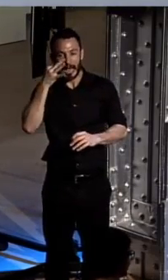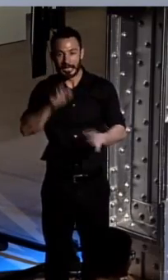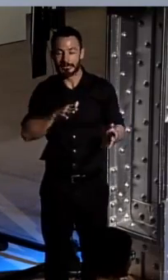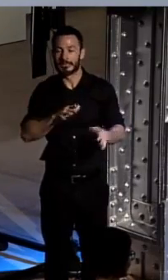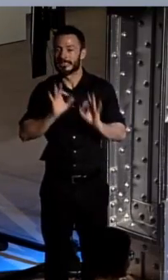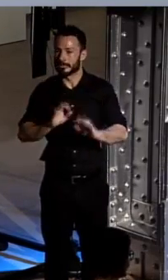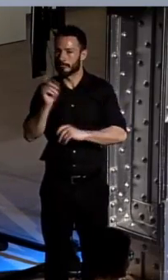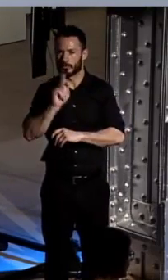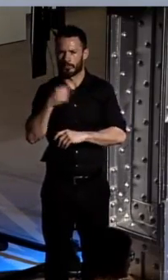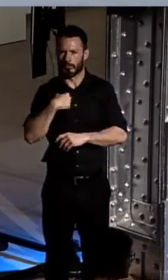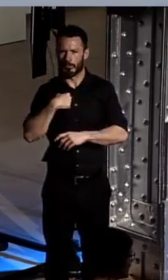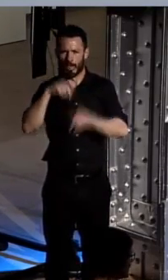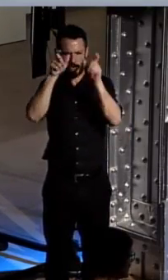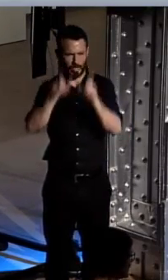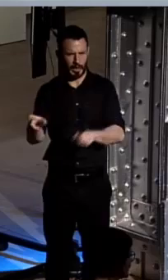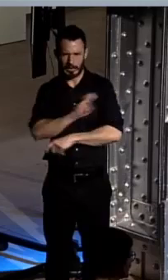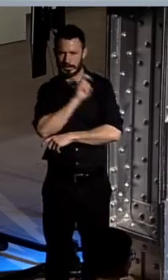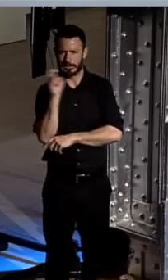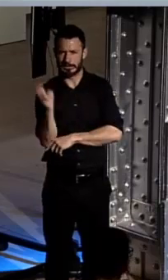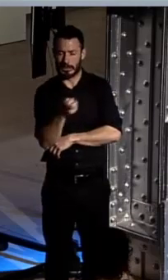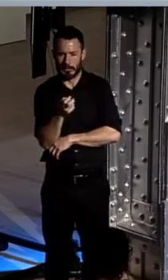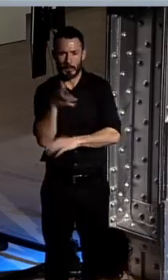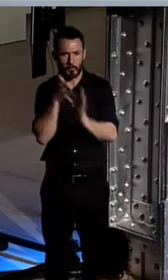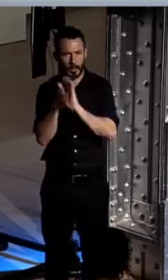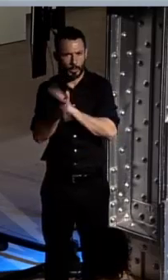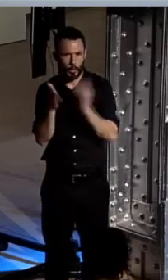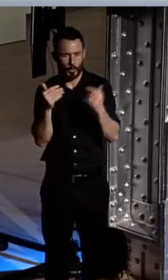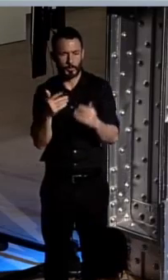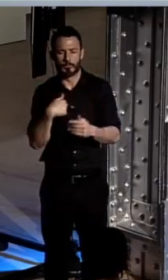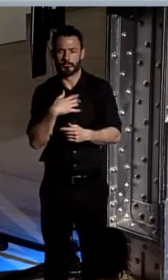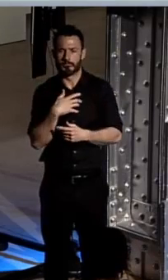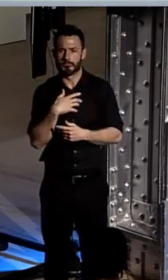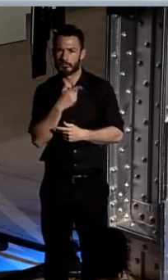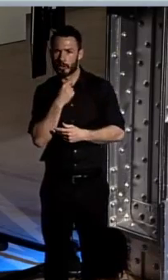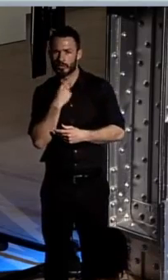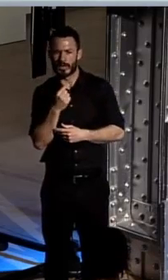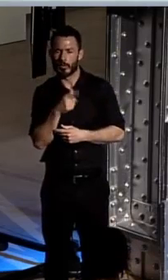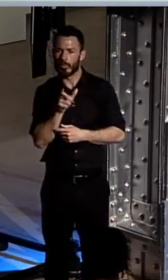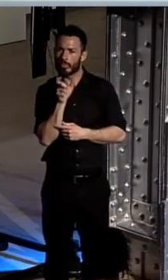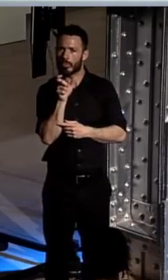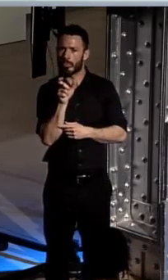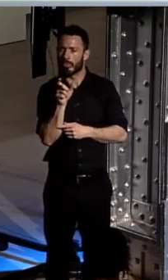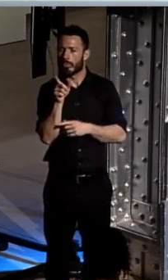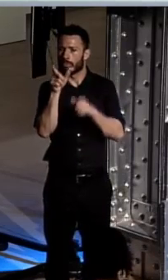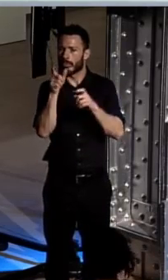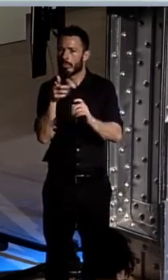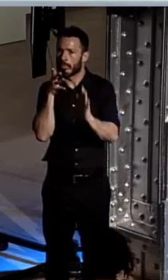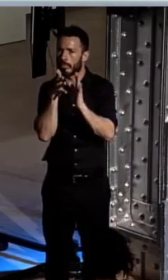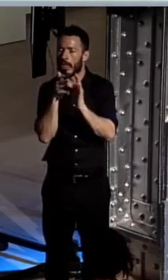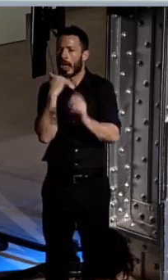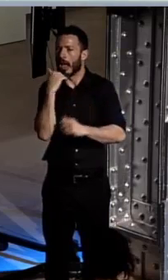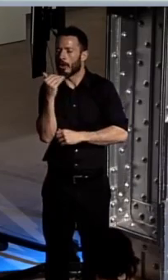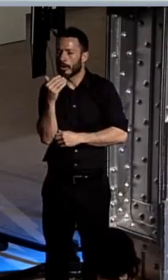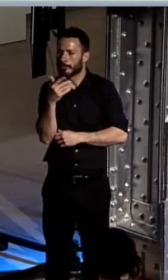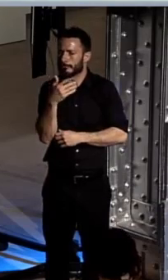yo le conté un montón de datos para los cuales tengo explicación. Voy a terminar, y me gusta terminar así, con un dato que en realidad no entendemos. Es un dato de la realidad